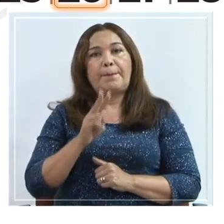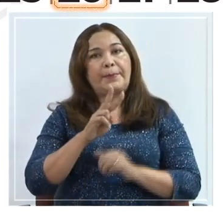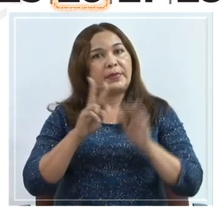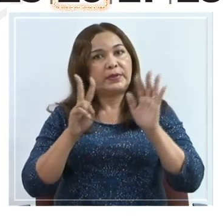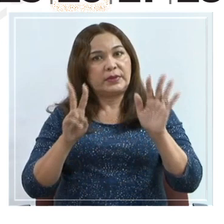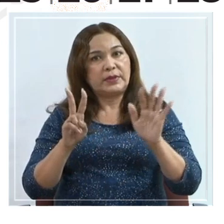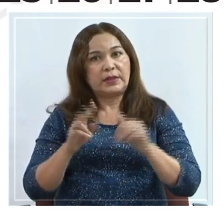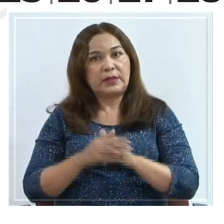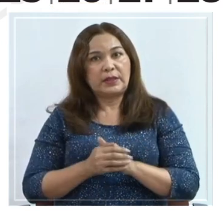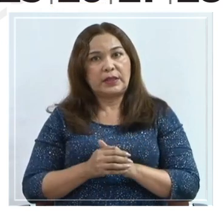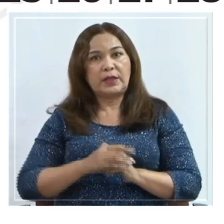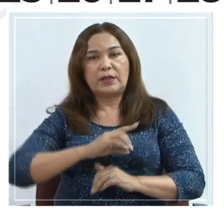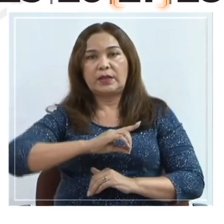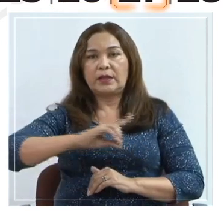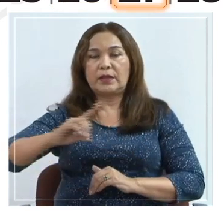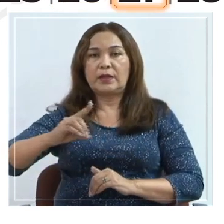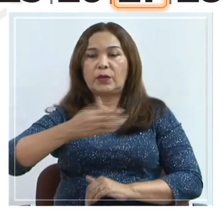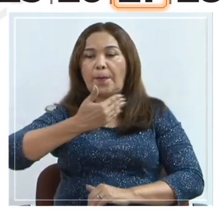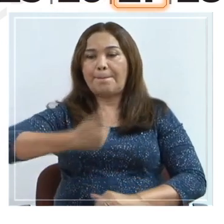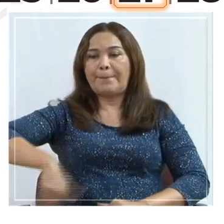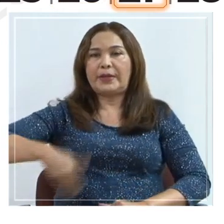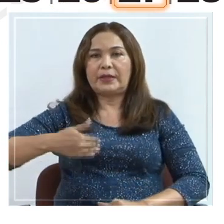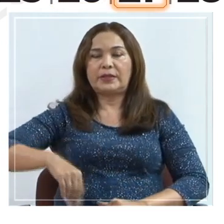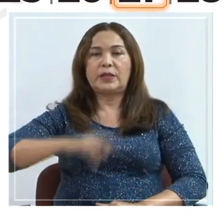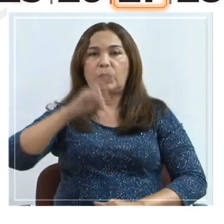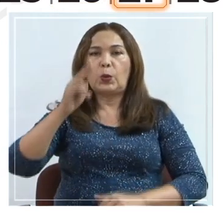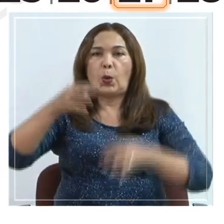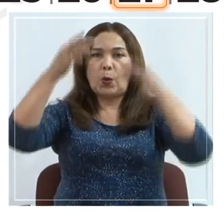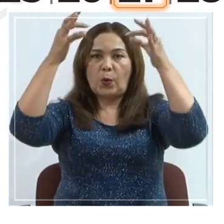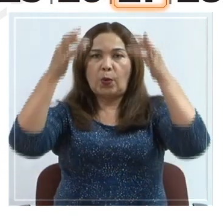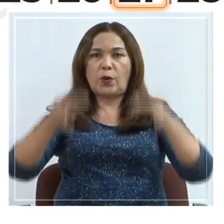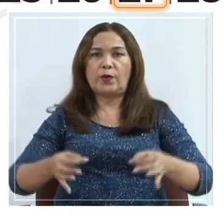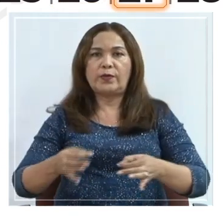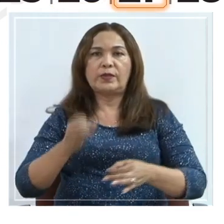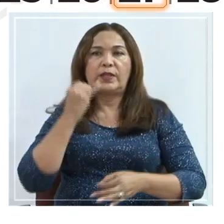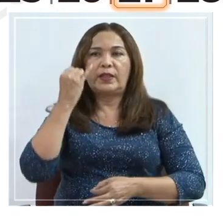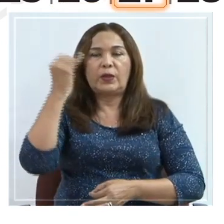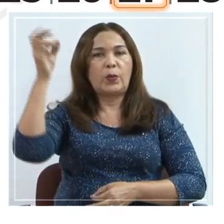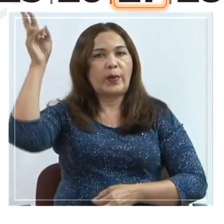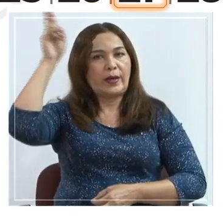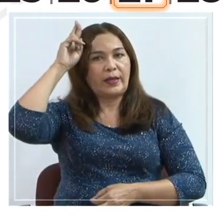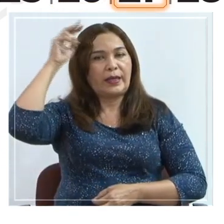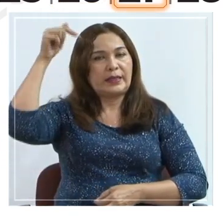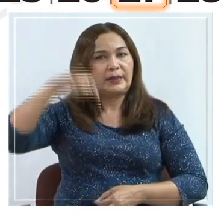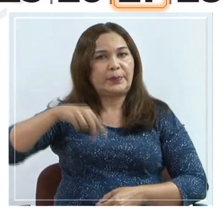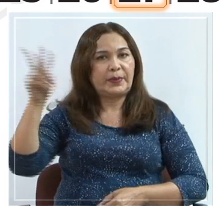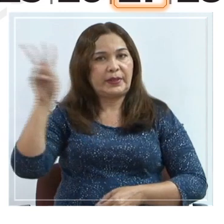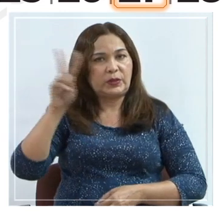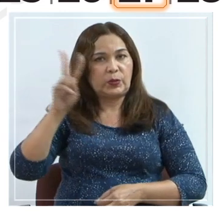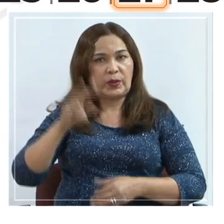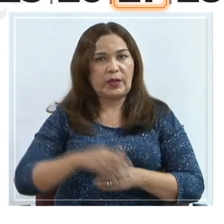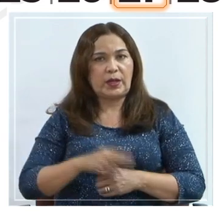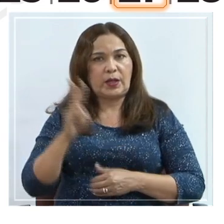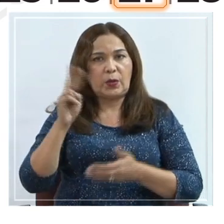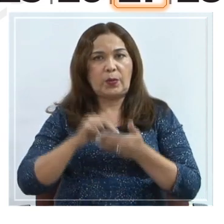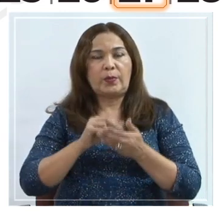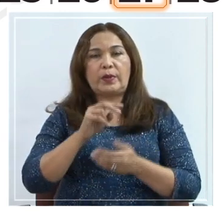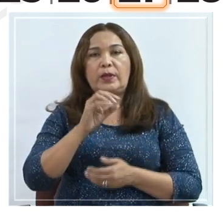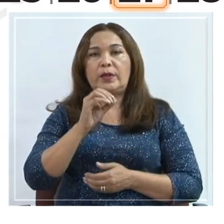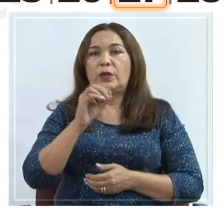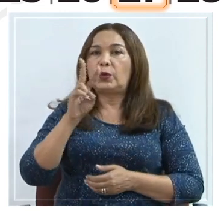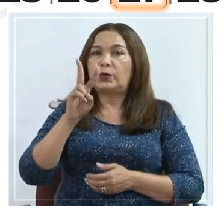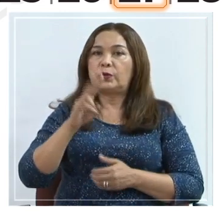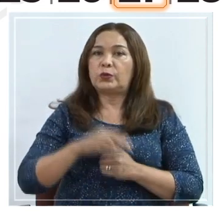27 decreto presidencial del uso oficial de los idiomas indígenas en venezuela 2002